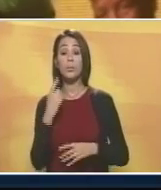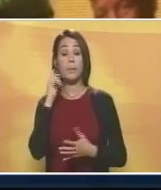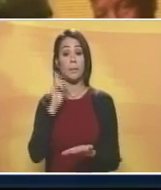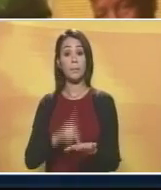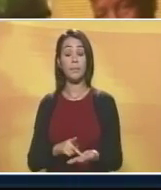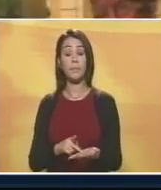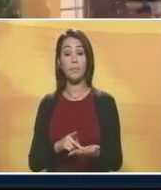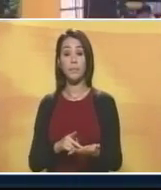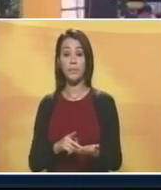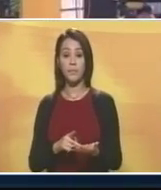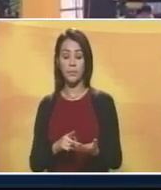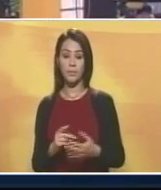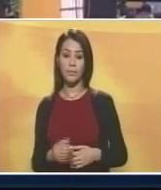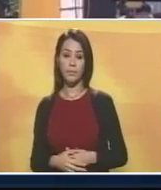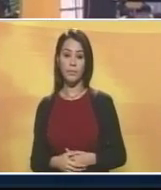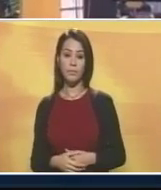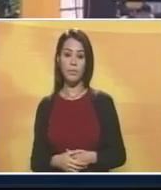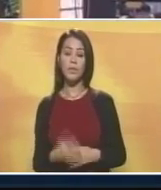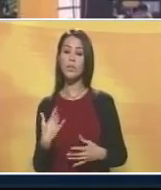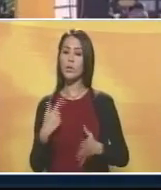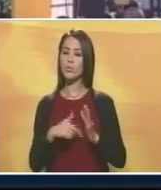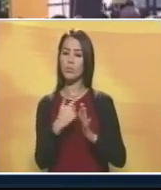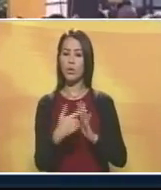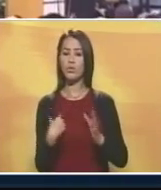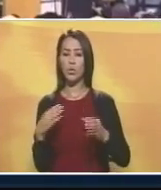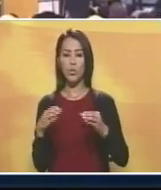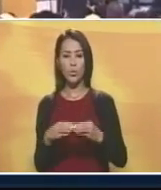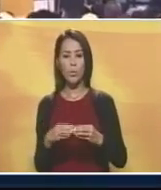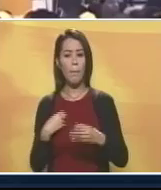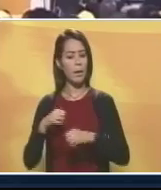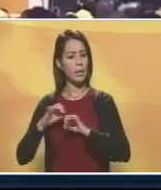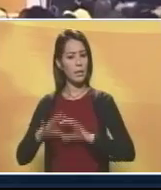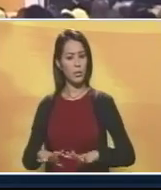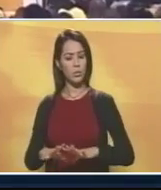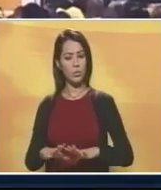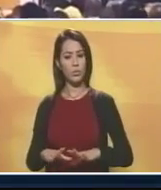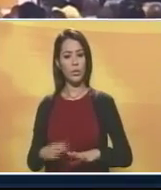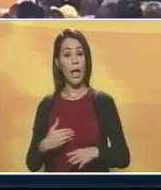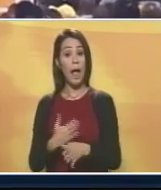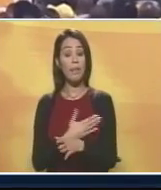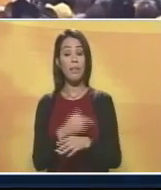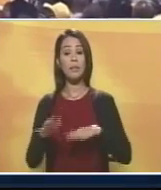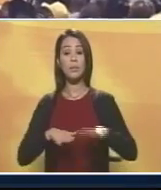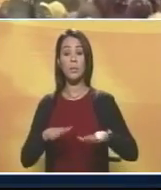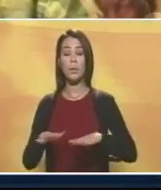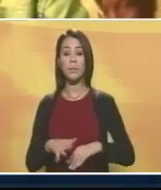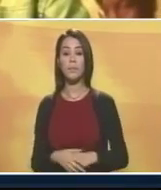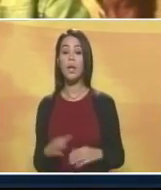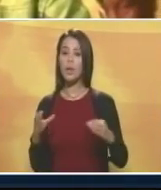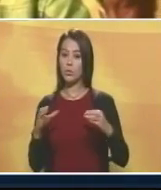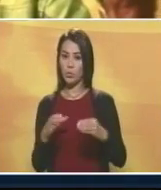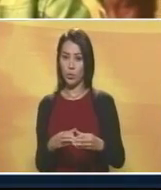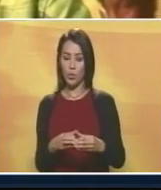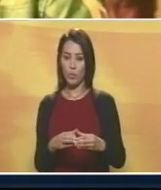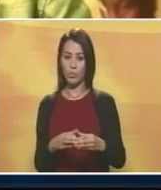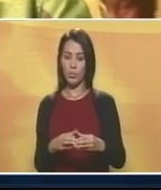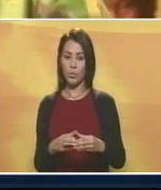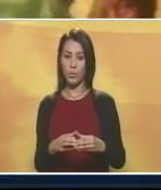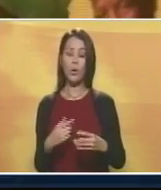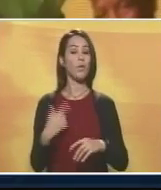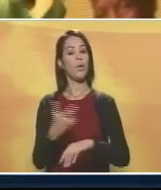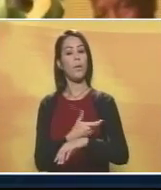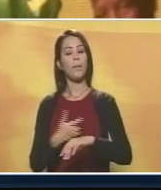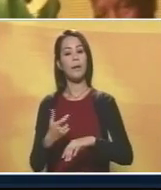aparición pública tras el ultimátum de su partido para que renuncie antes de este jueves. La organización de